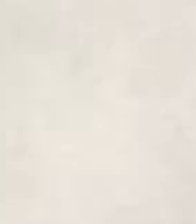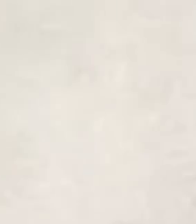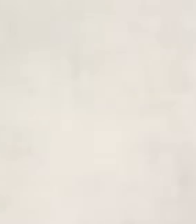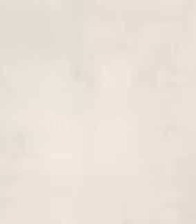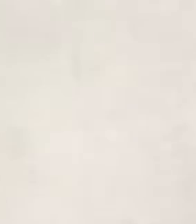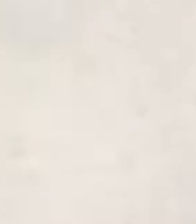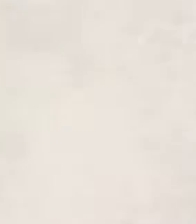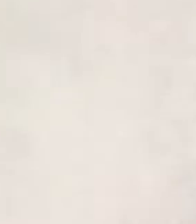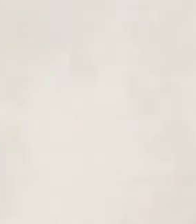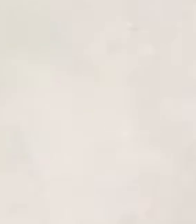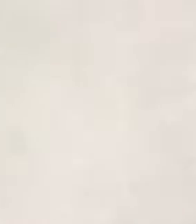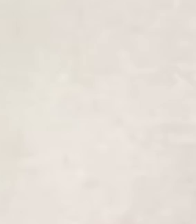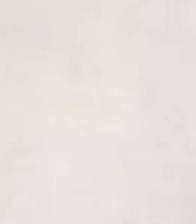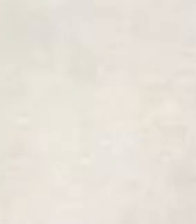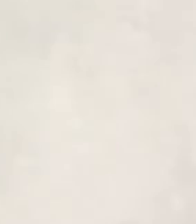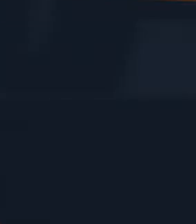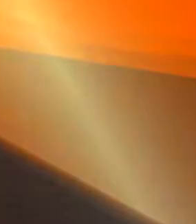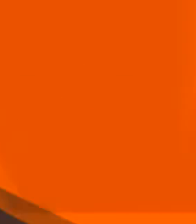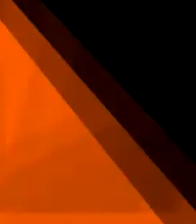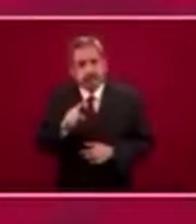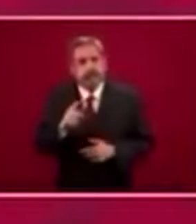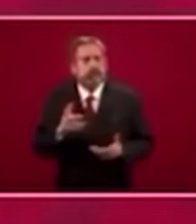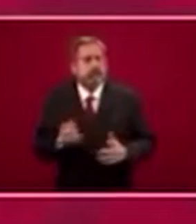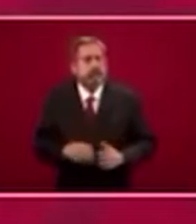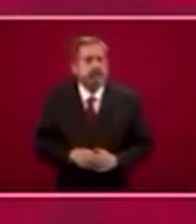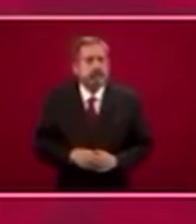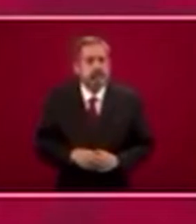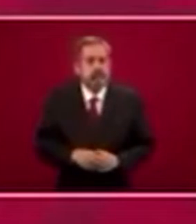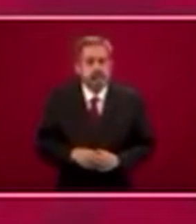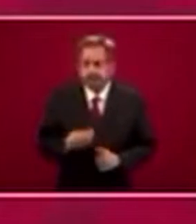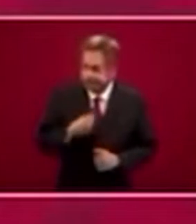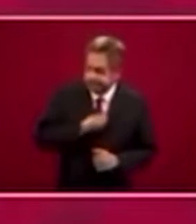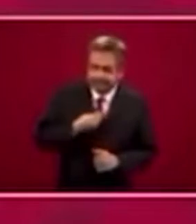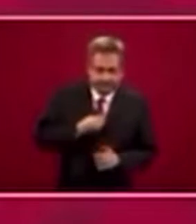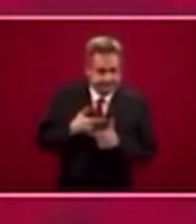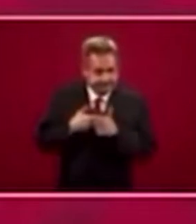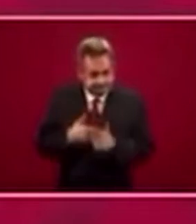mañana desde el palacio nacional veamos el vídeo resistir